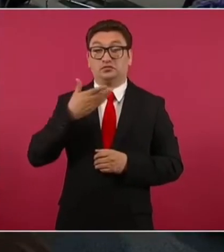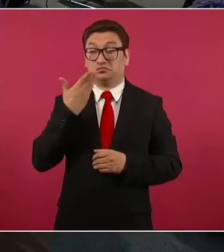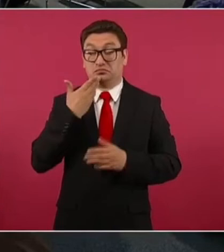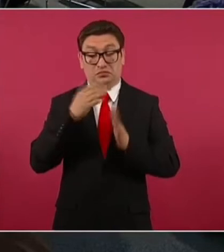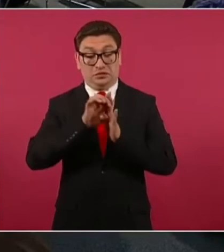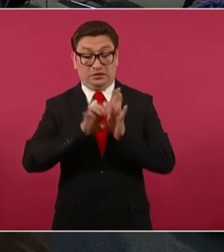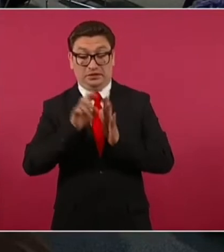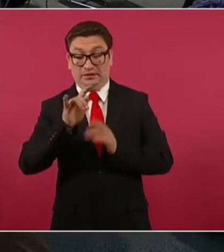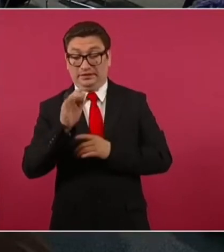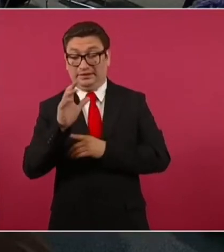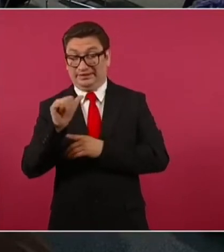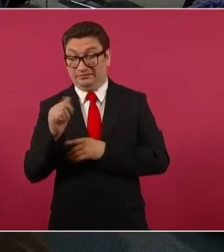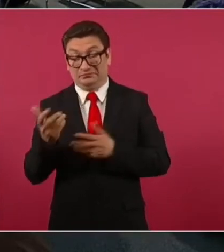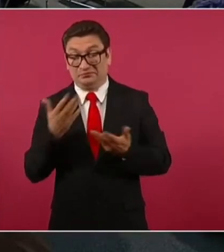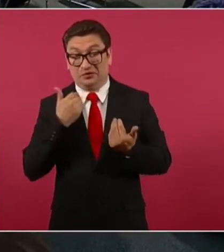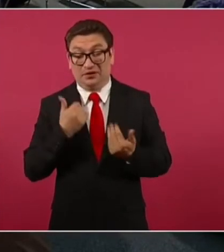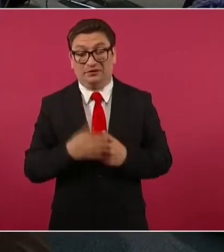ética,